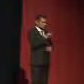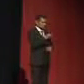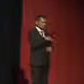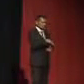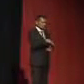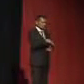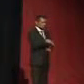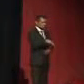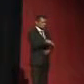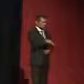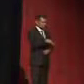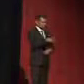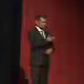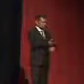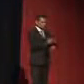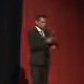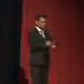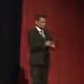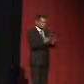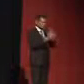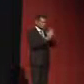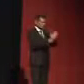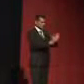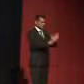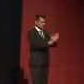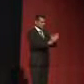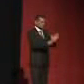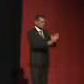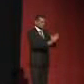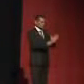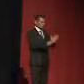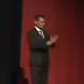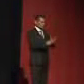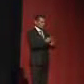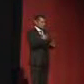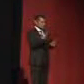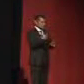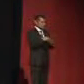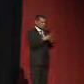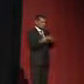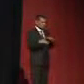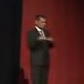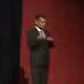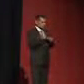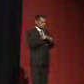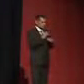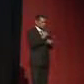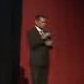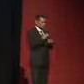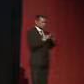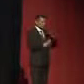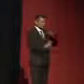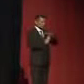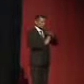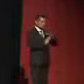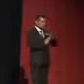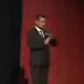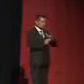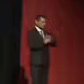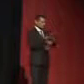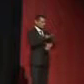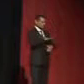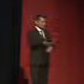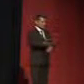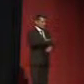es un honor y un placer presentar a la moderadora de esta mesa quien es la magistrada de la sala superior del tribunal electoral del poder judicial